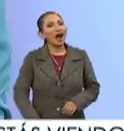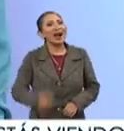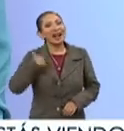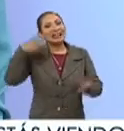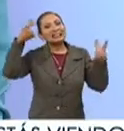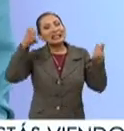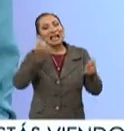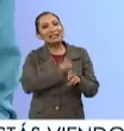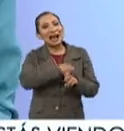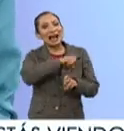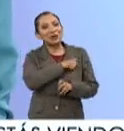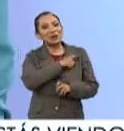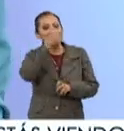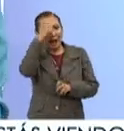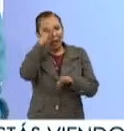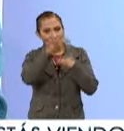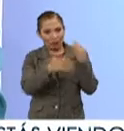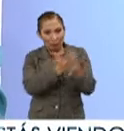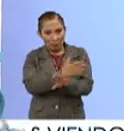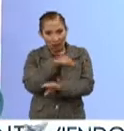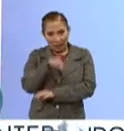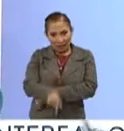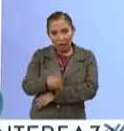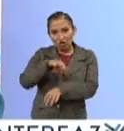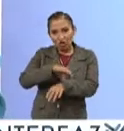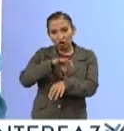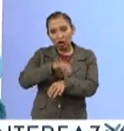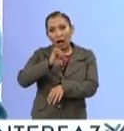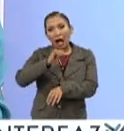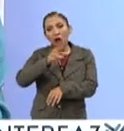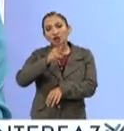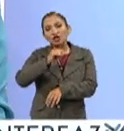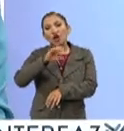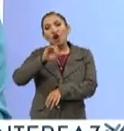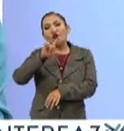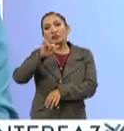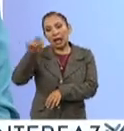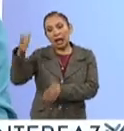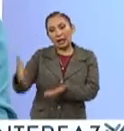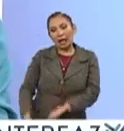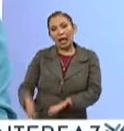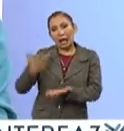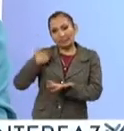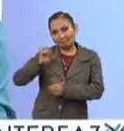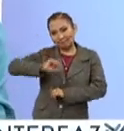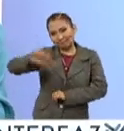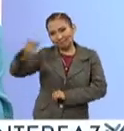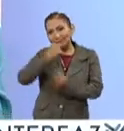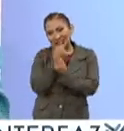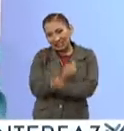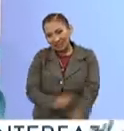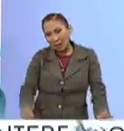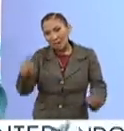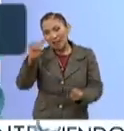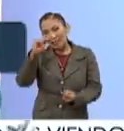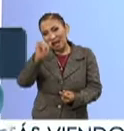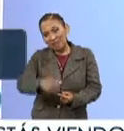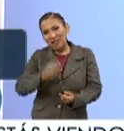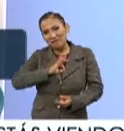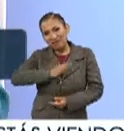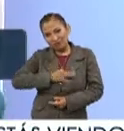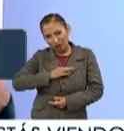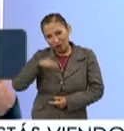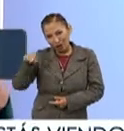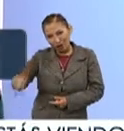Tenemos nuestra sección Salud para Todos y nos acompaña en el estudio el doctor Agustín de Colza. Él es pediatra e infectólogo del Instituto Nacional de Pediatría.